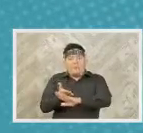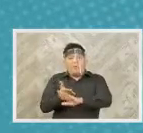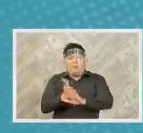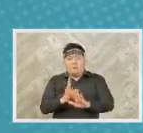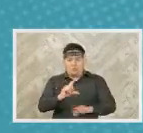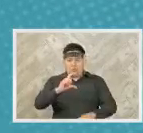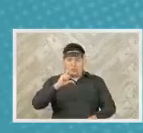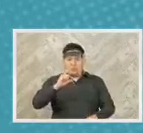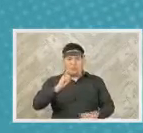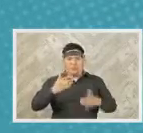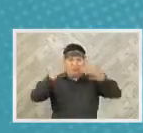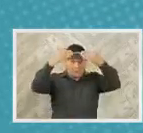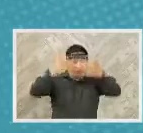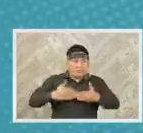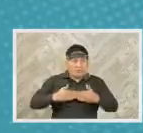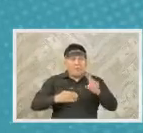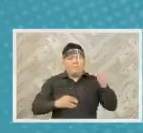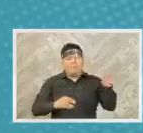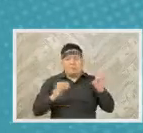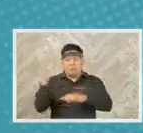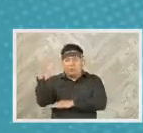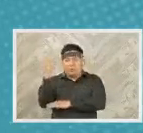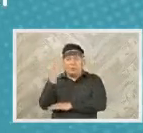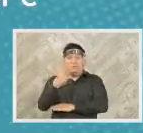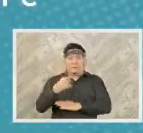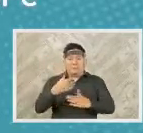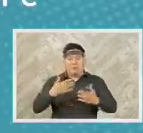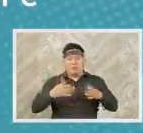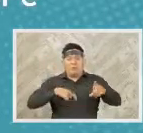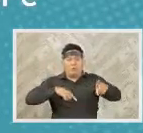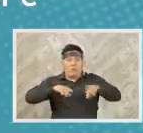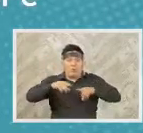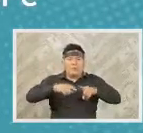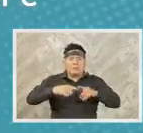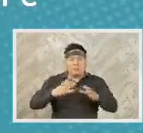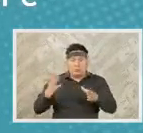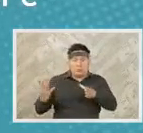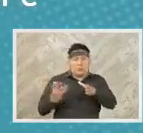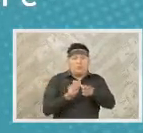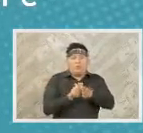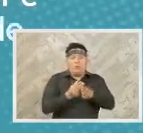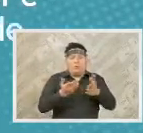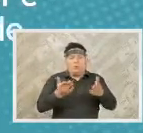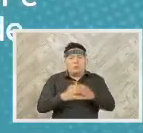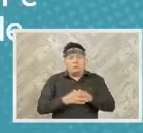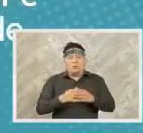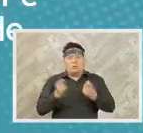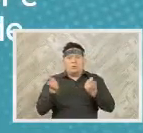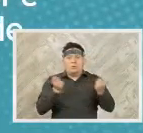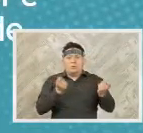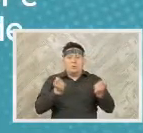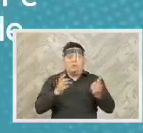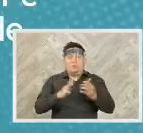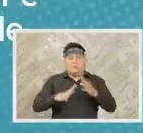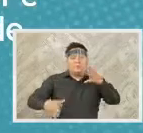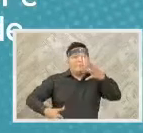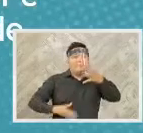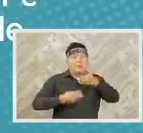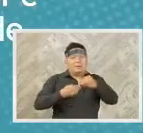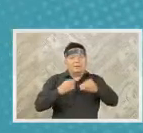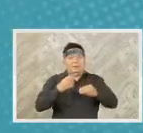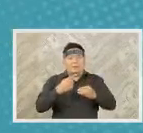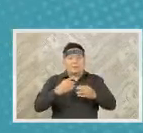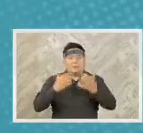territorio fronterizo, competitivo, transformador e incluyente a través de la generación de valor agregado,